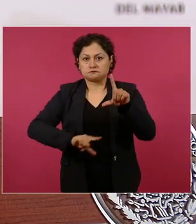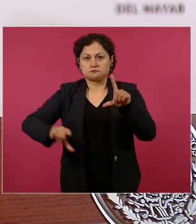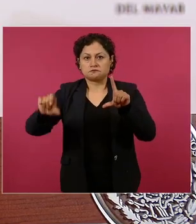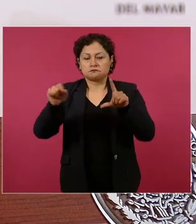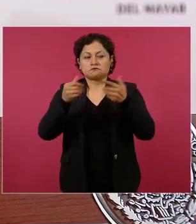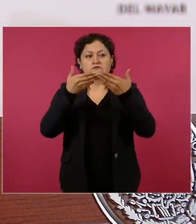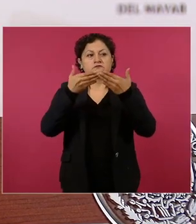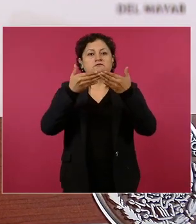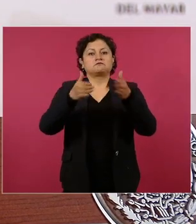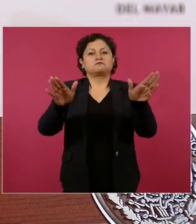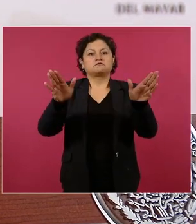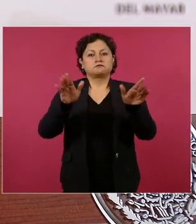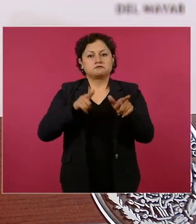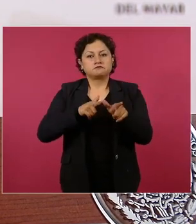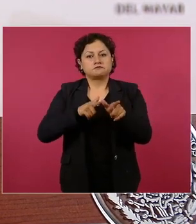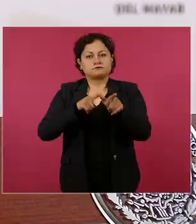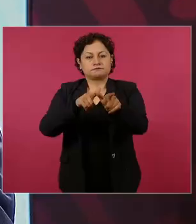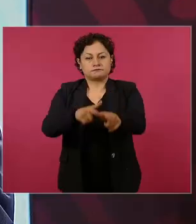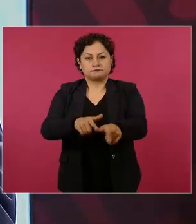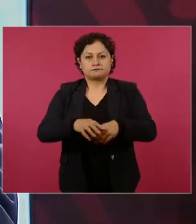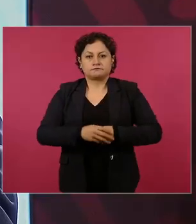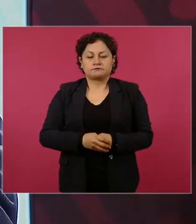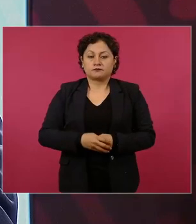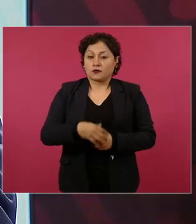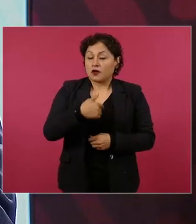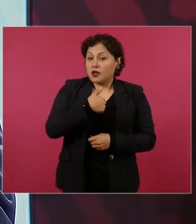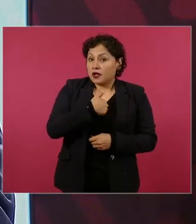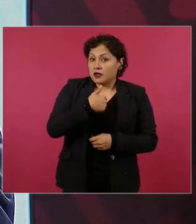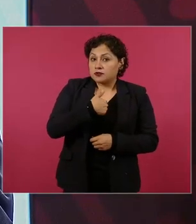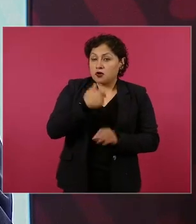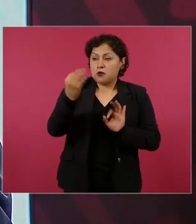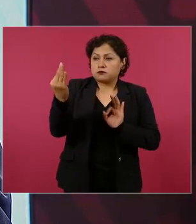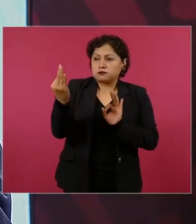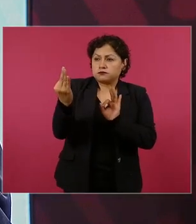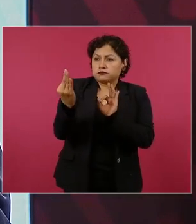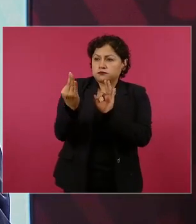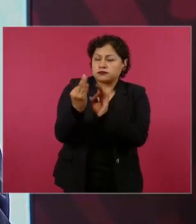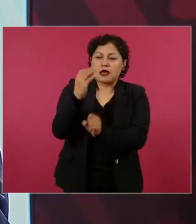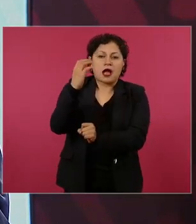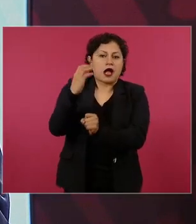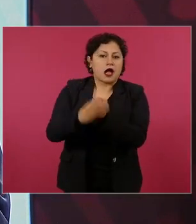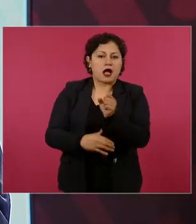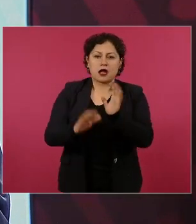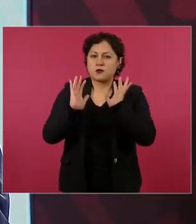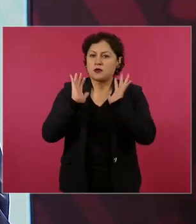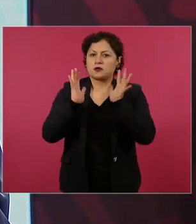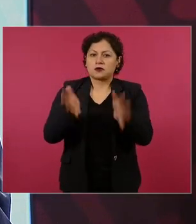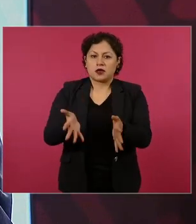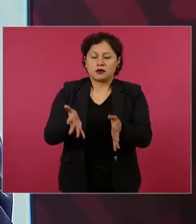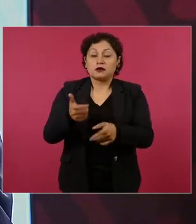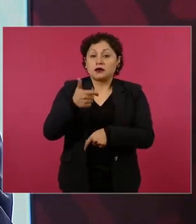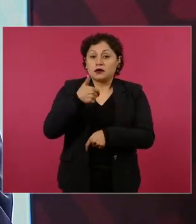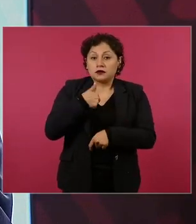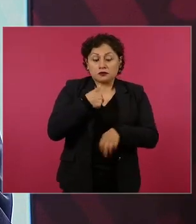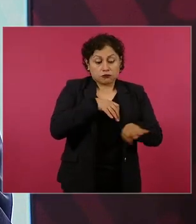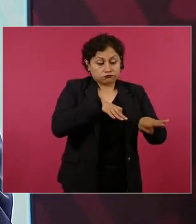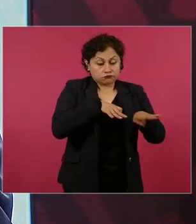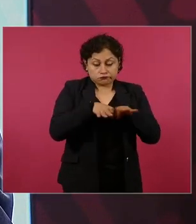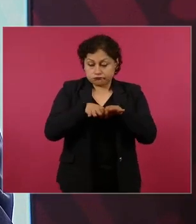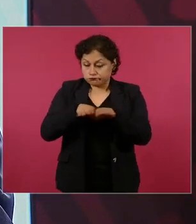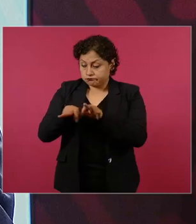Y yo estoy por terminar en 3 meses. Concluyo, entrego la